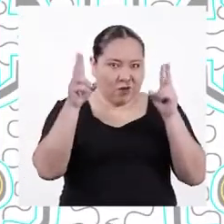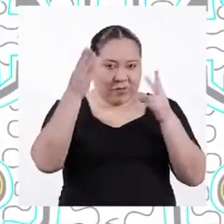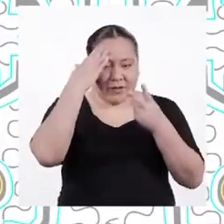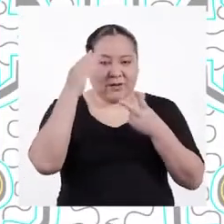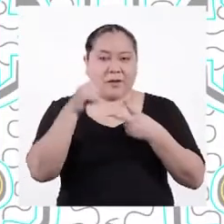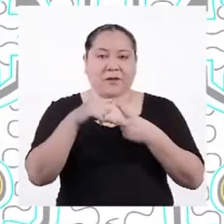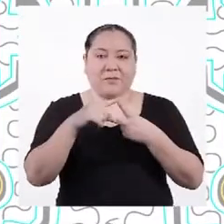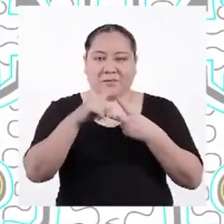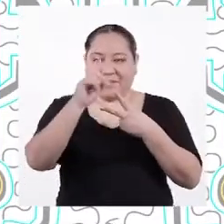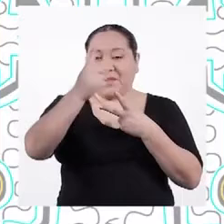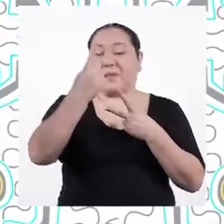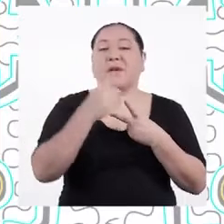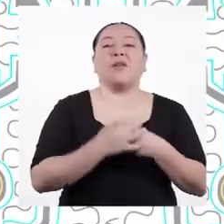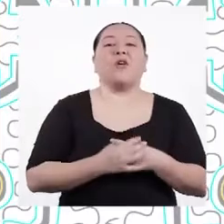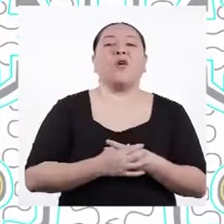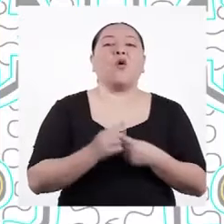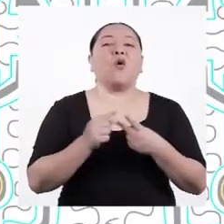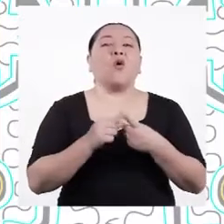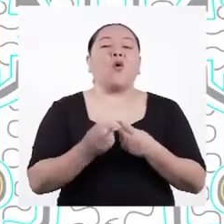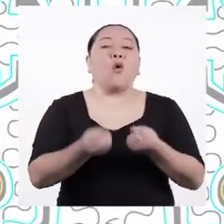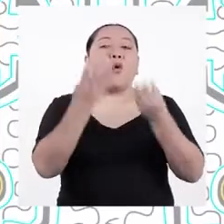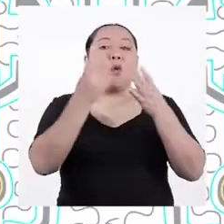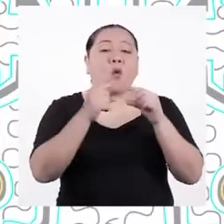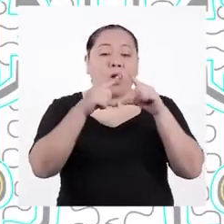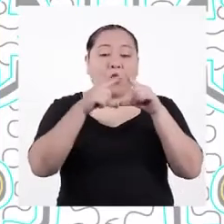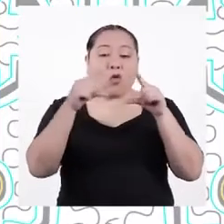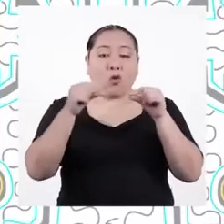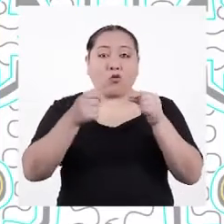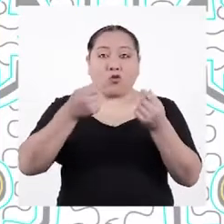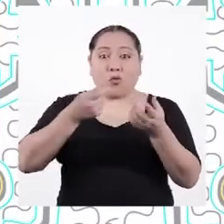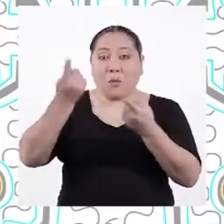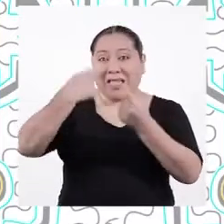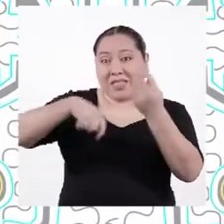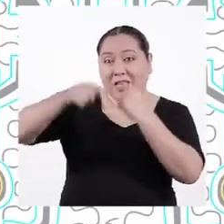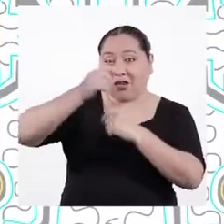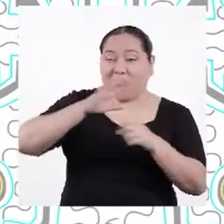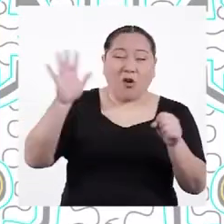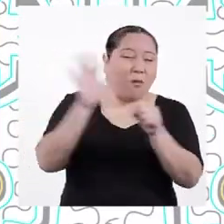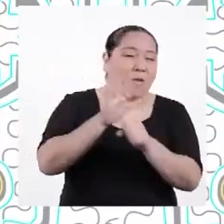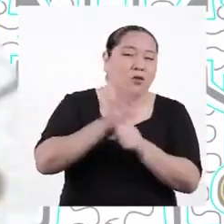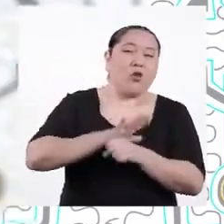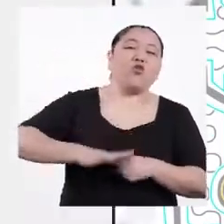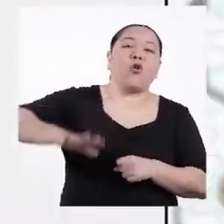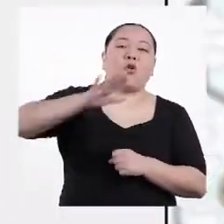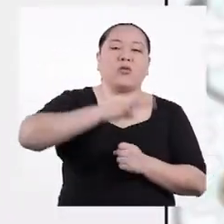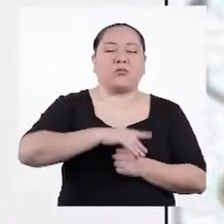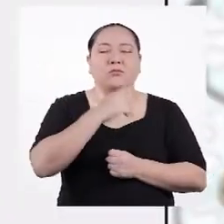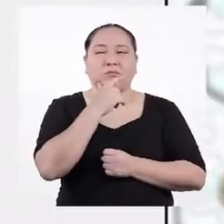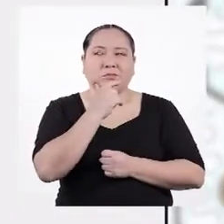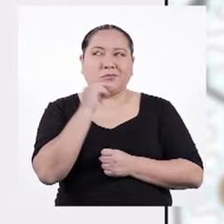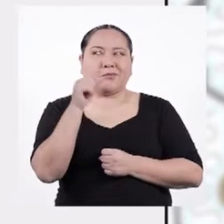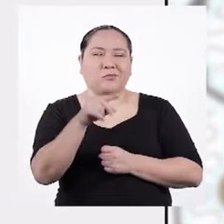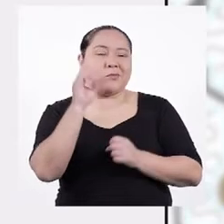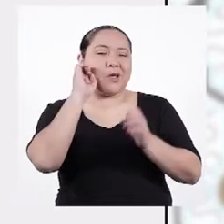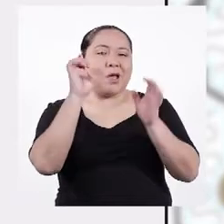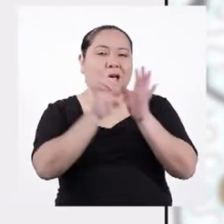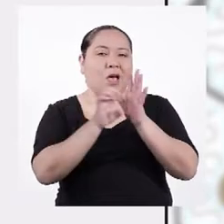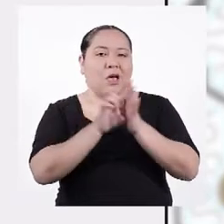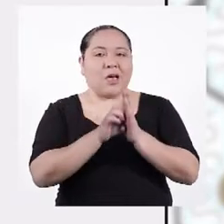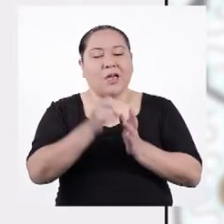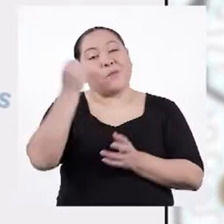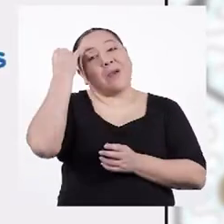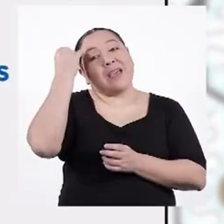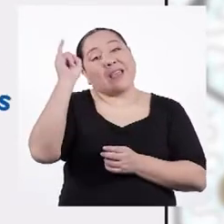primero, ¿cuántos boletos de esa rifa se vendieron en total? Como es un ejemplo, supongamos que se